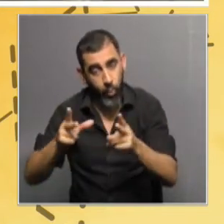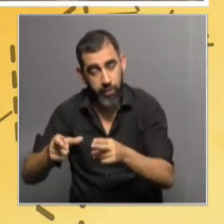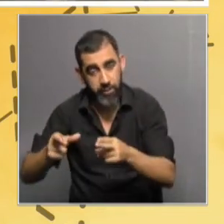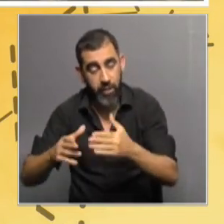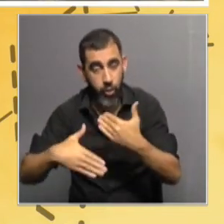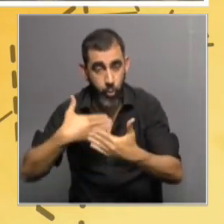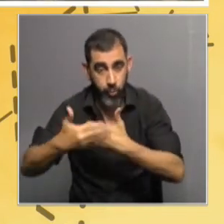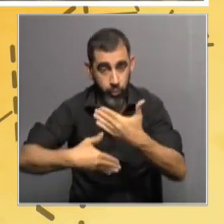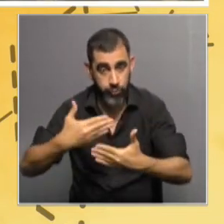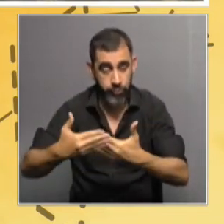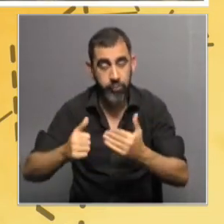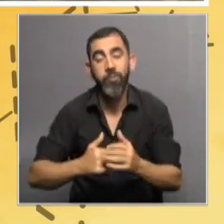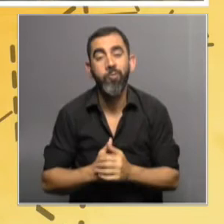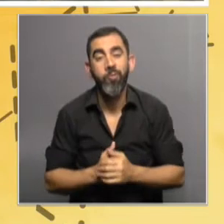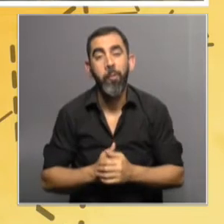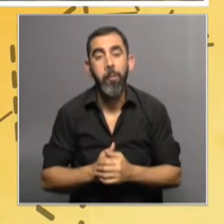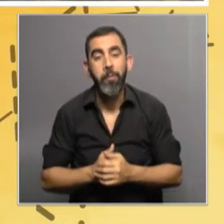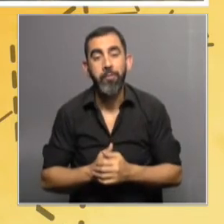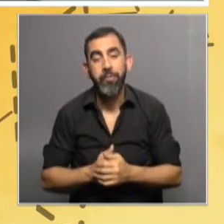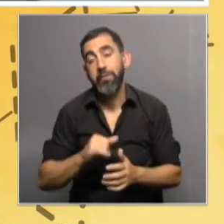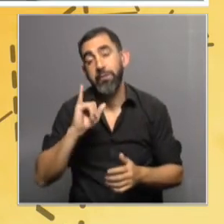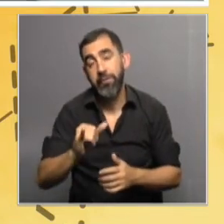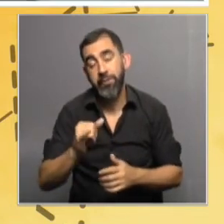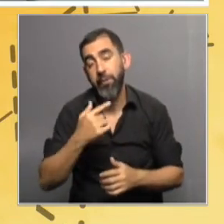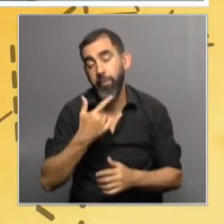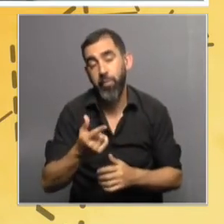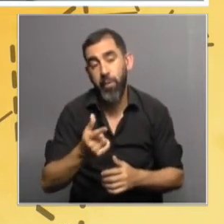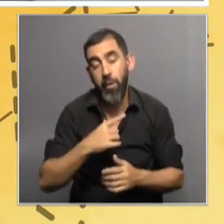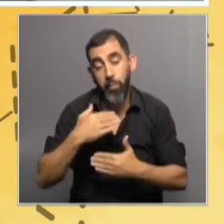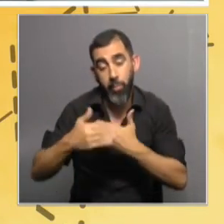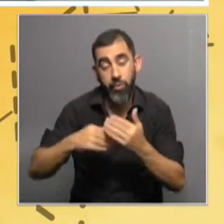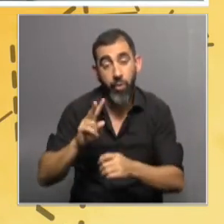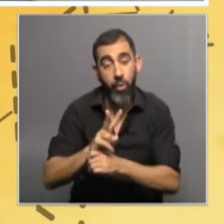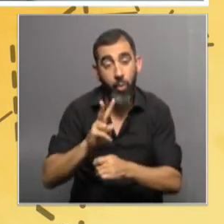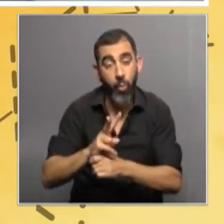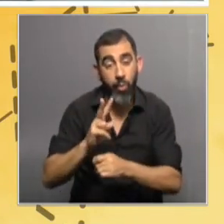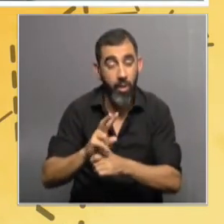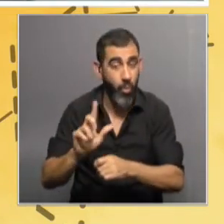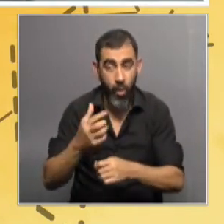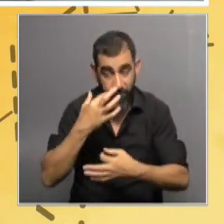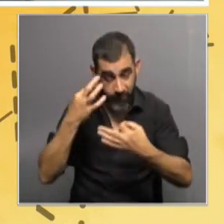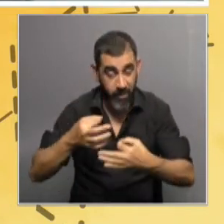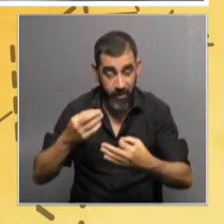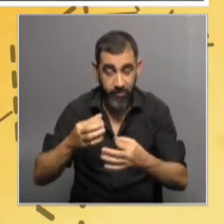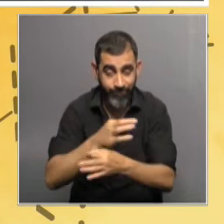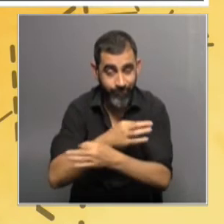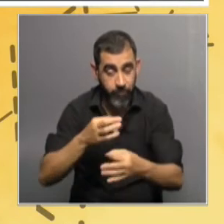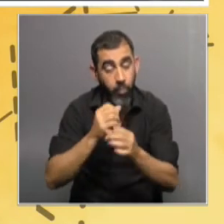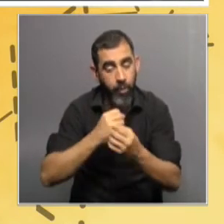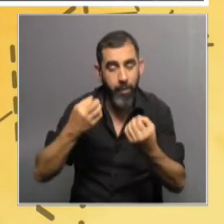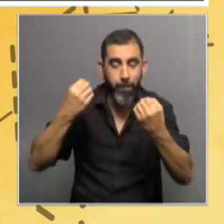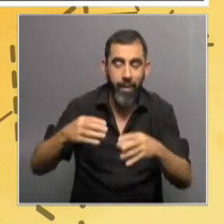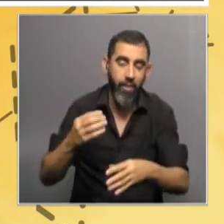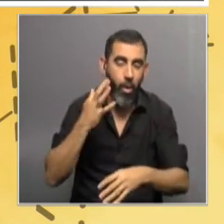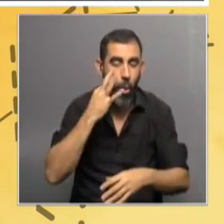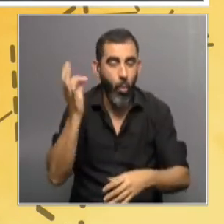diagnósticos y terapéuticos en donde si uno tiene muy fragmentado el proceso de cuidados en ese tiempo los pacientes pueden perder la oportunidad